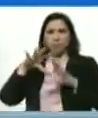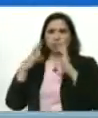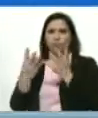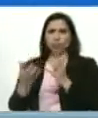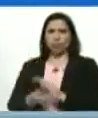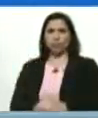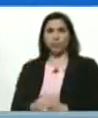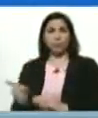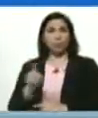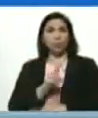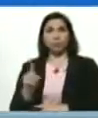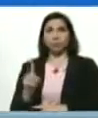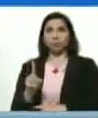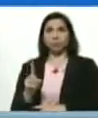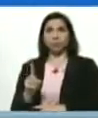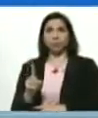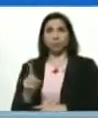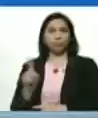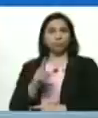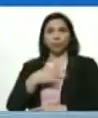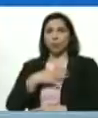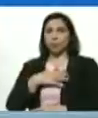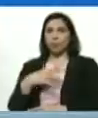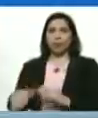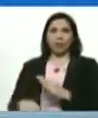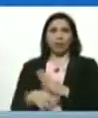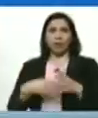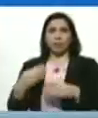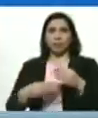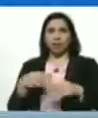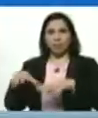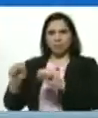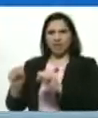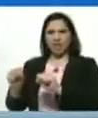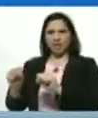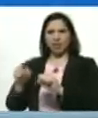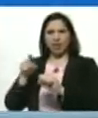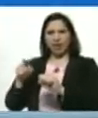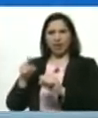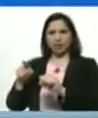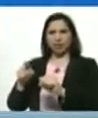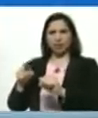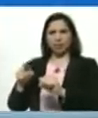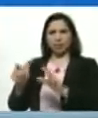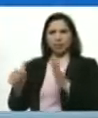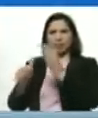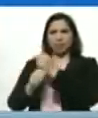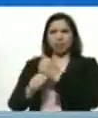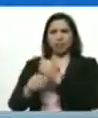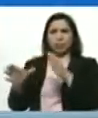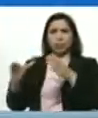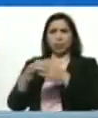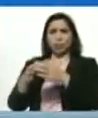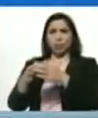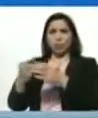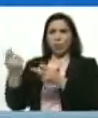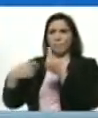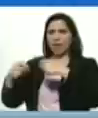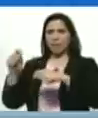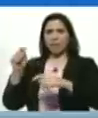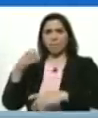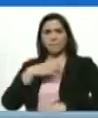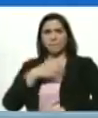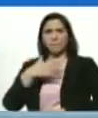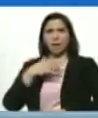no lo es ni lo va a ser de un imperio que ha conseguido a un grupo de lacayos vendepatria